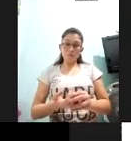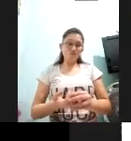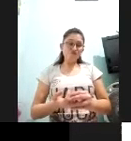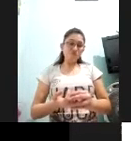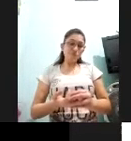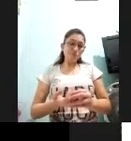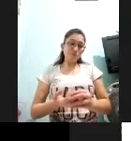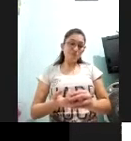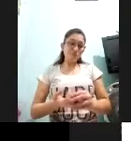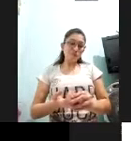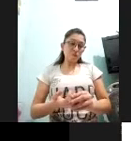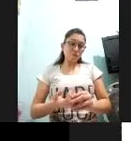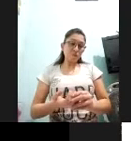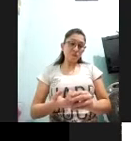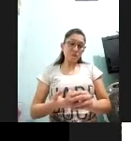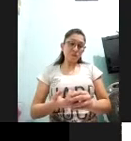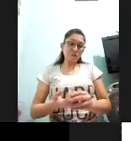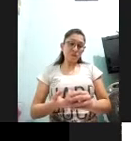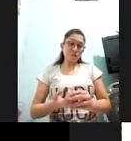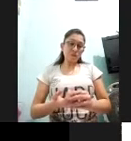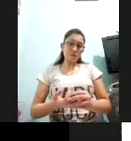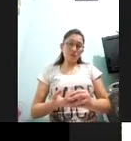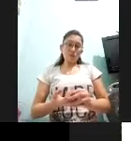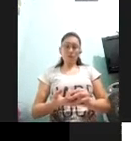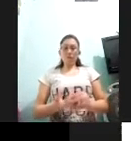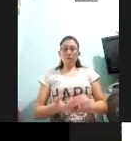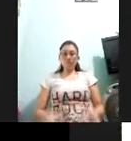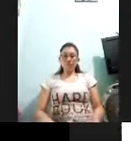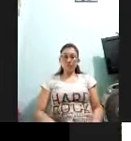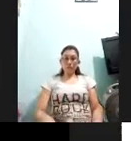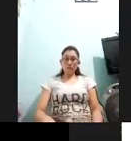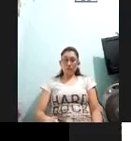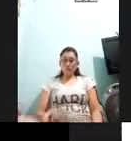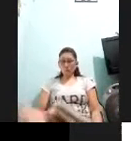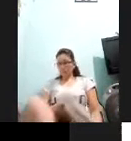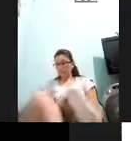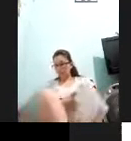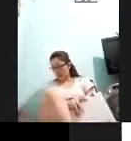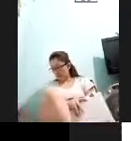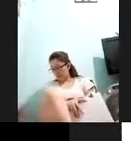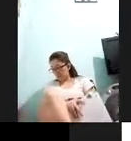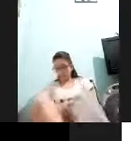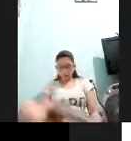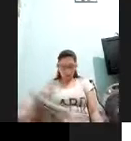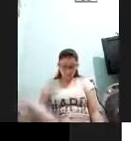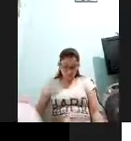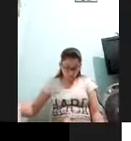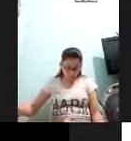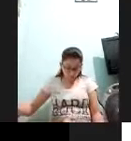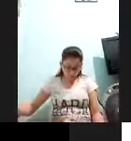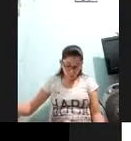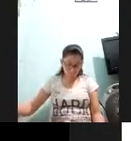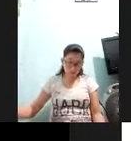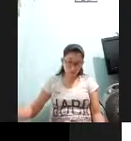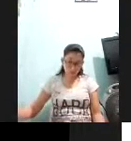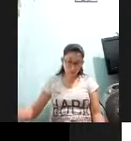ay, pellizquese. ¡Ay! Ah, ok, esa es la ay. Bien. Ya cuando tenga todo morado el brazo aquí, va a aprender.